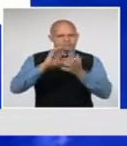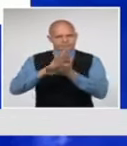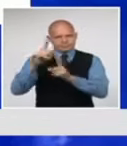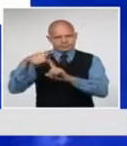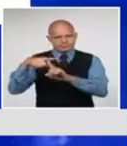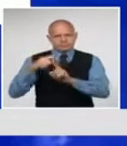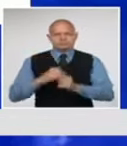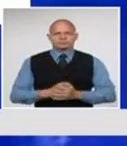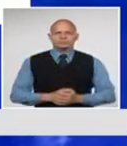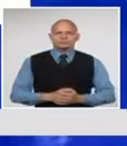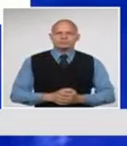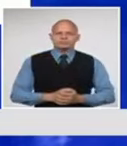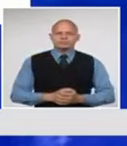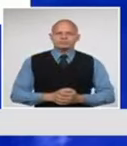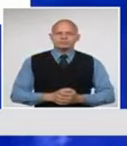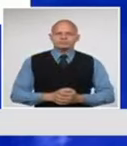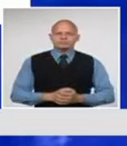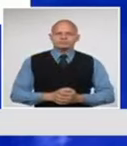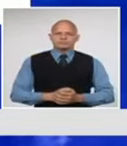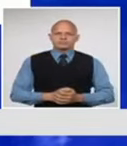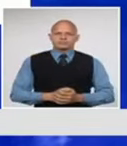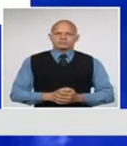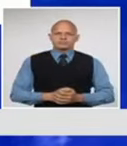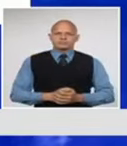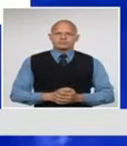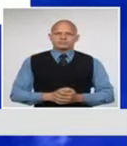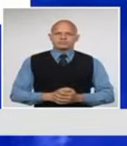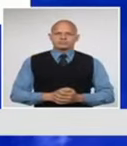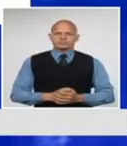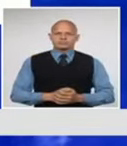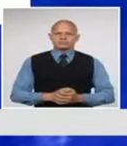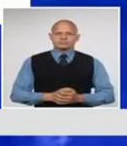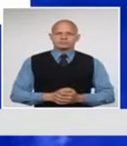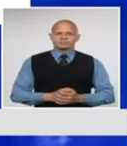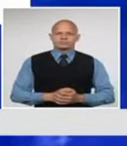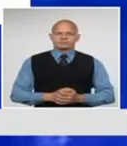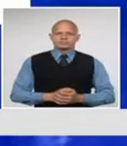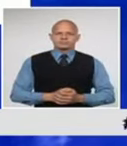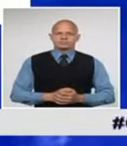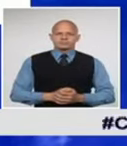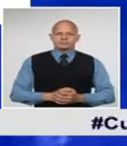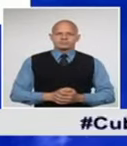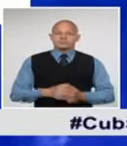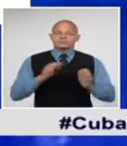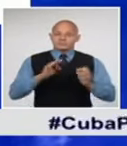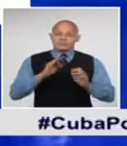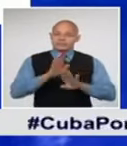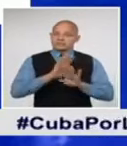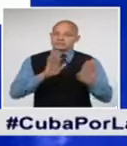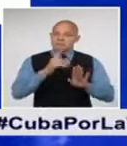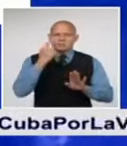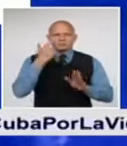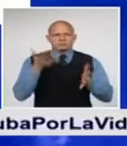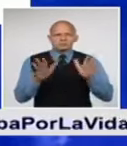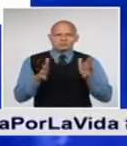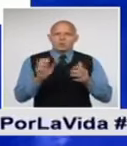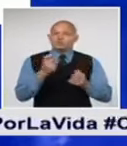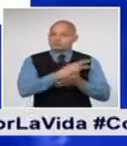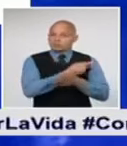Cuba en el día de ayer y pudiéramos decir que prácticamente durante los últimos 15